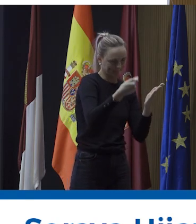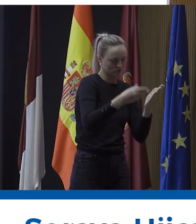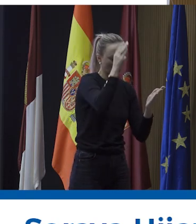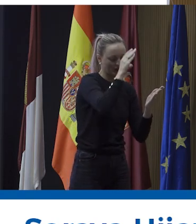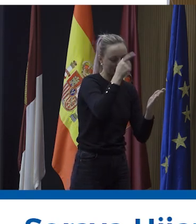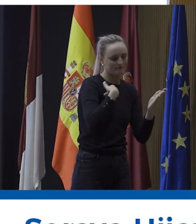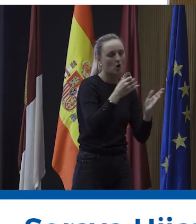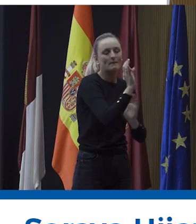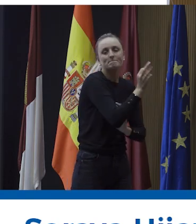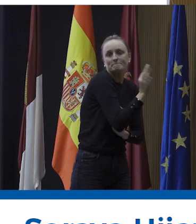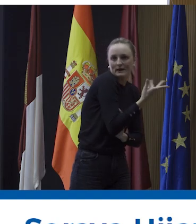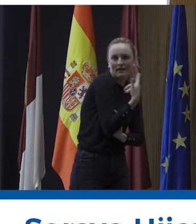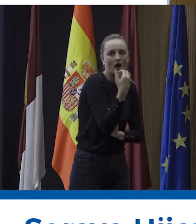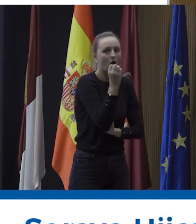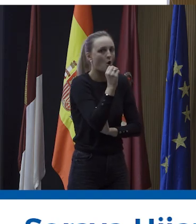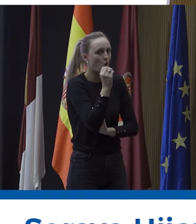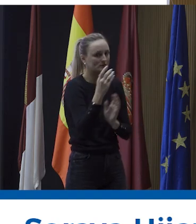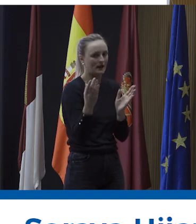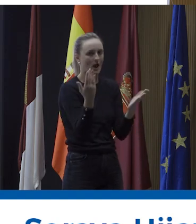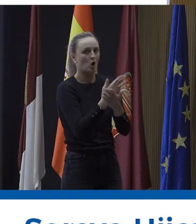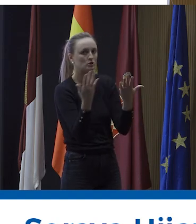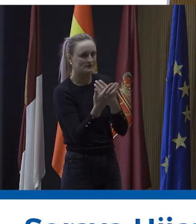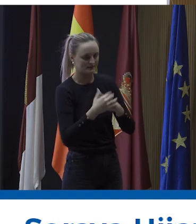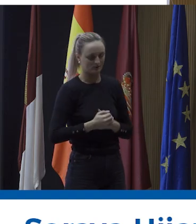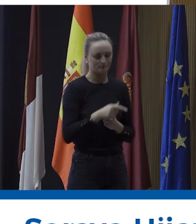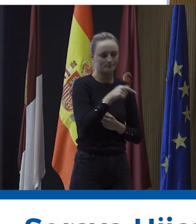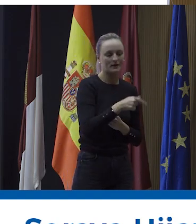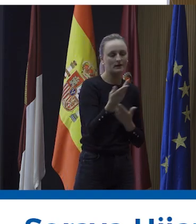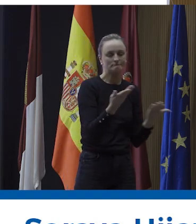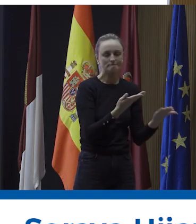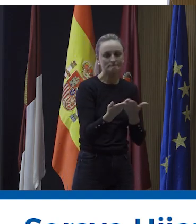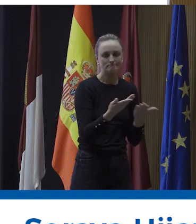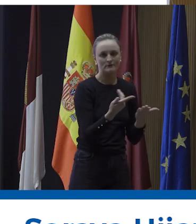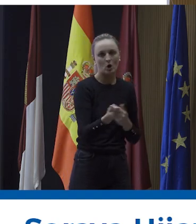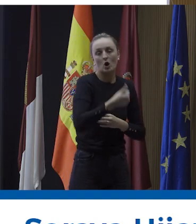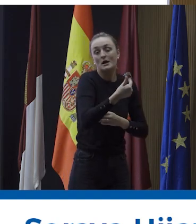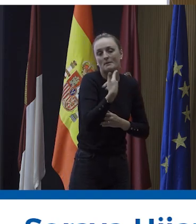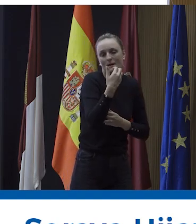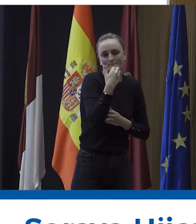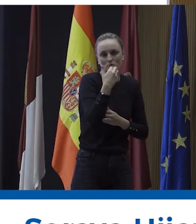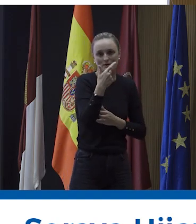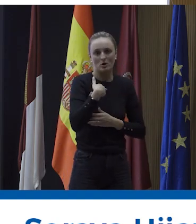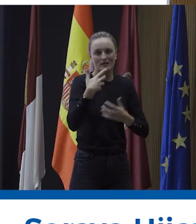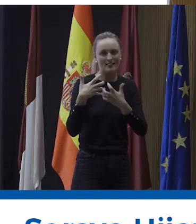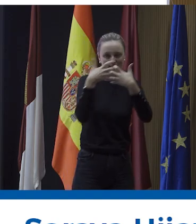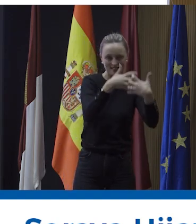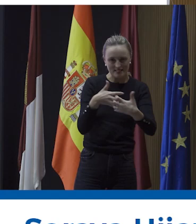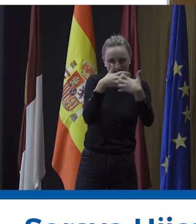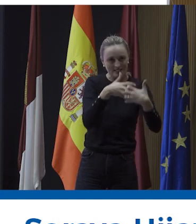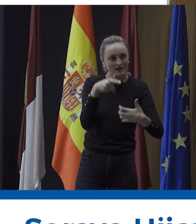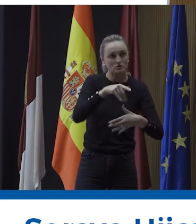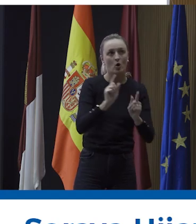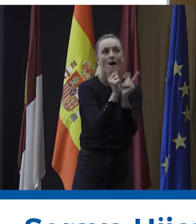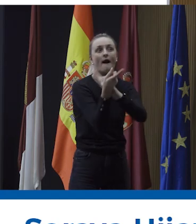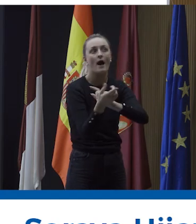es lo que es verdad o qué es lo que está contrastado. Pues ahí lo que más contrastado está, que va a luchar contra estos cambios, pues